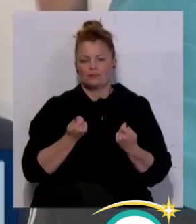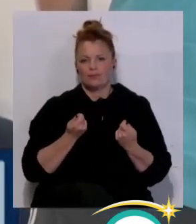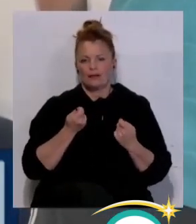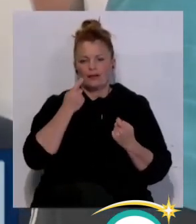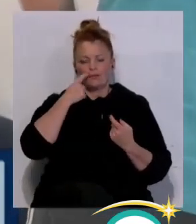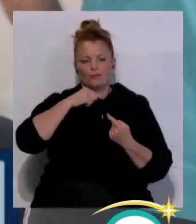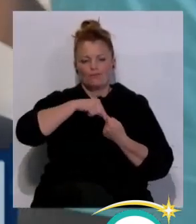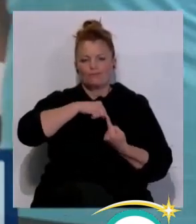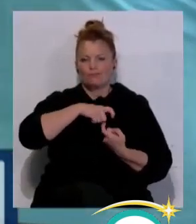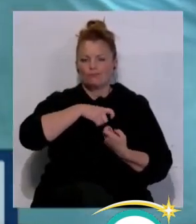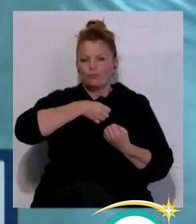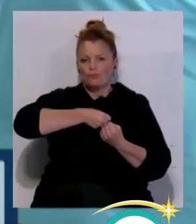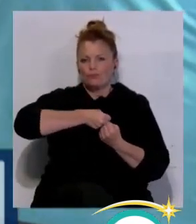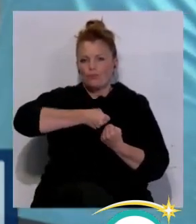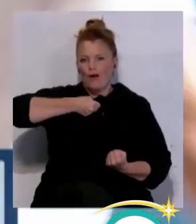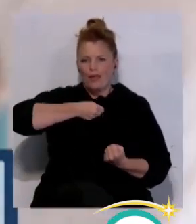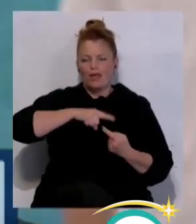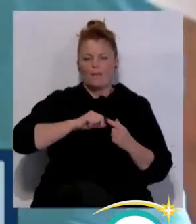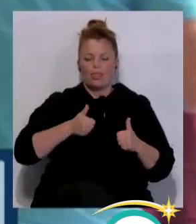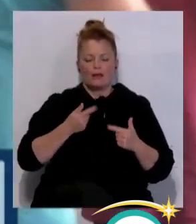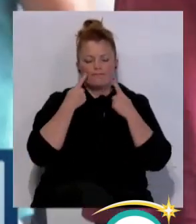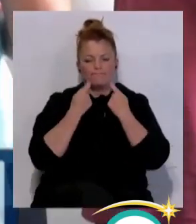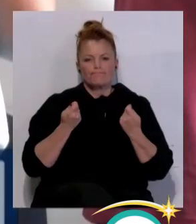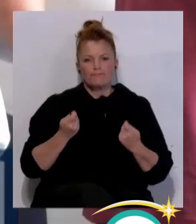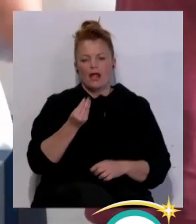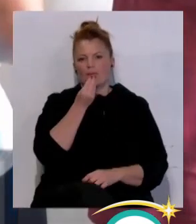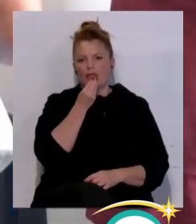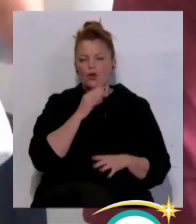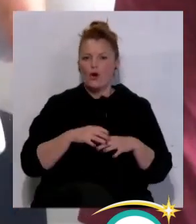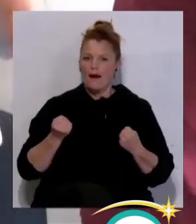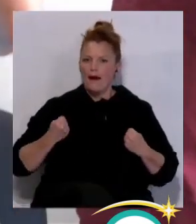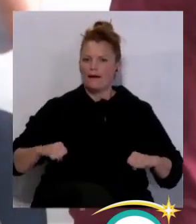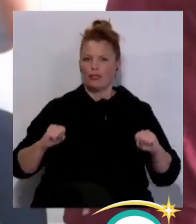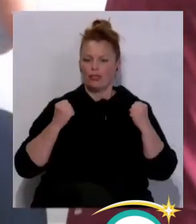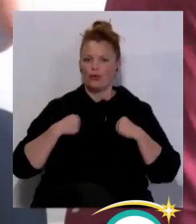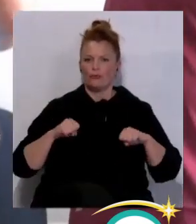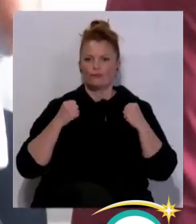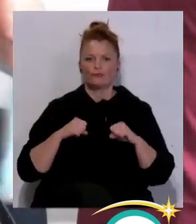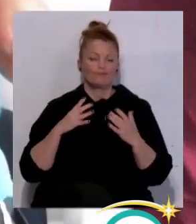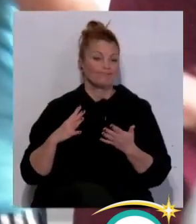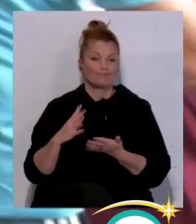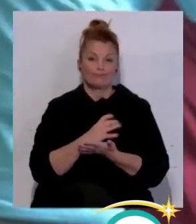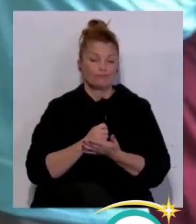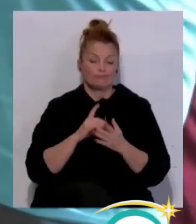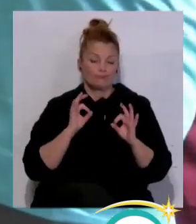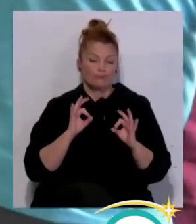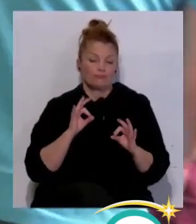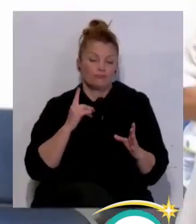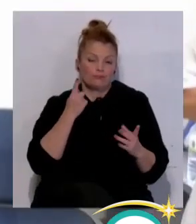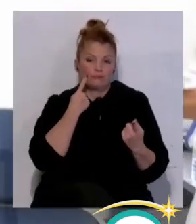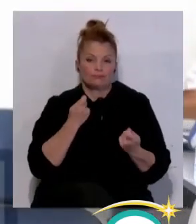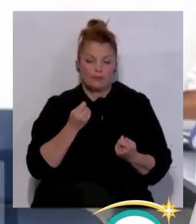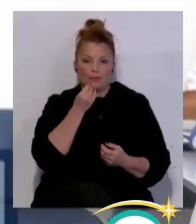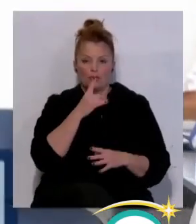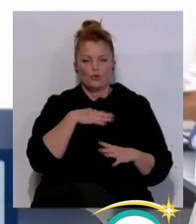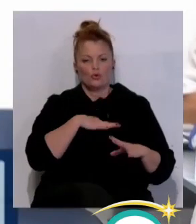la rehabilitación, buena alimentación, ejercicio, todo lo que conlleva el tener un infarto, claro.